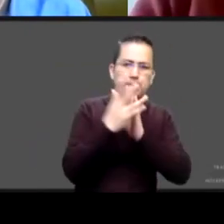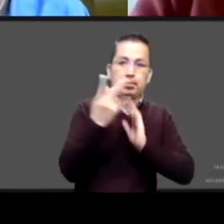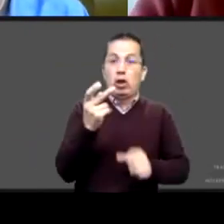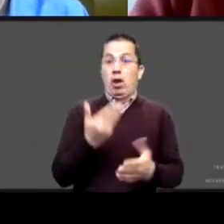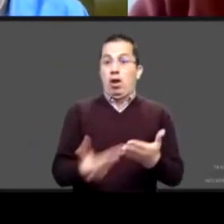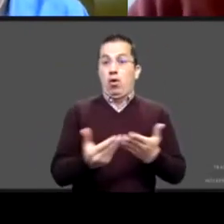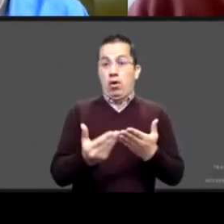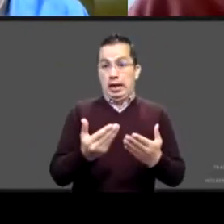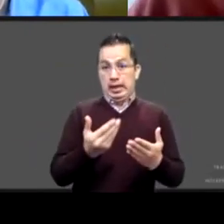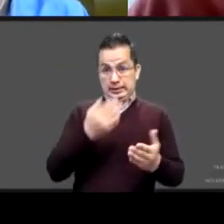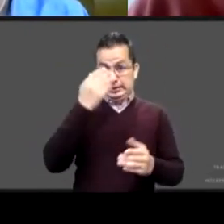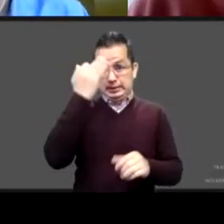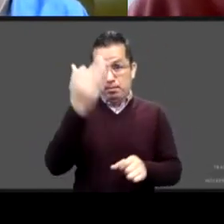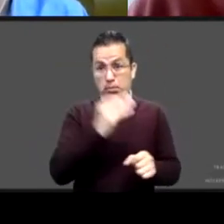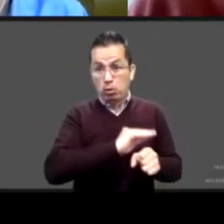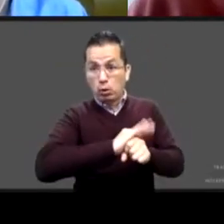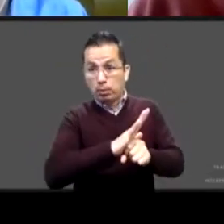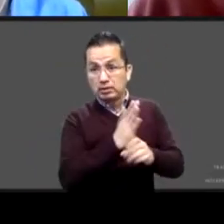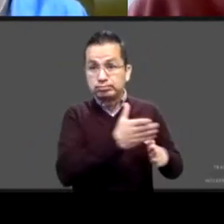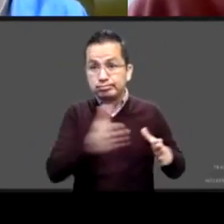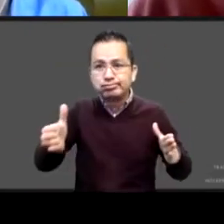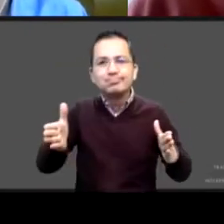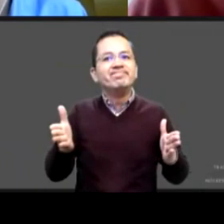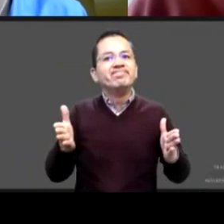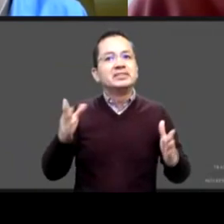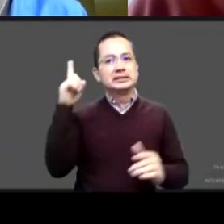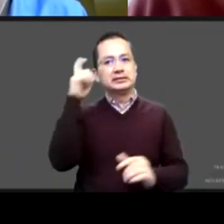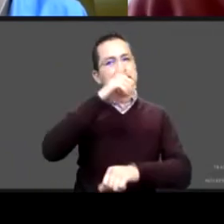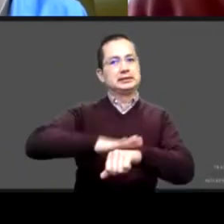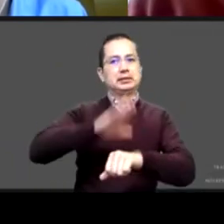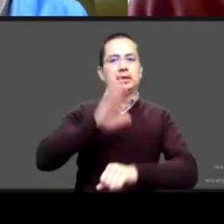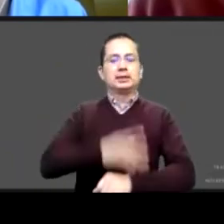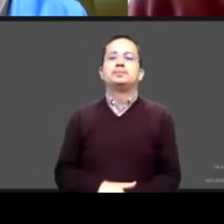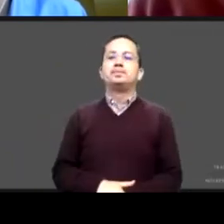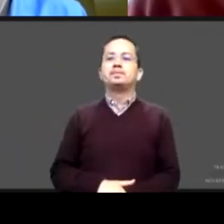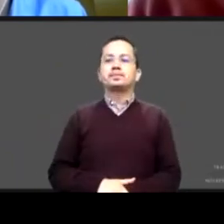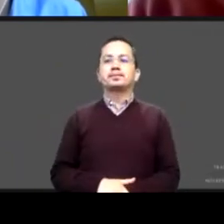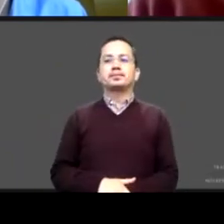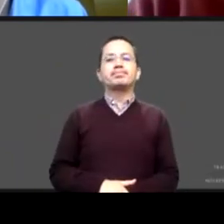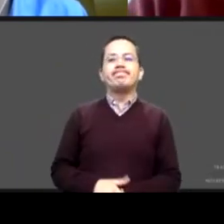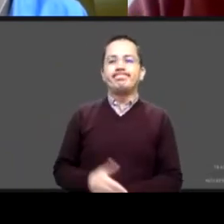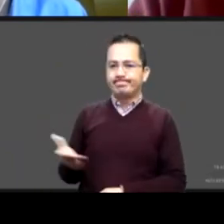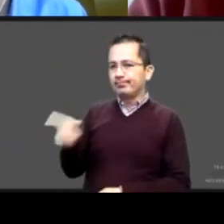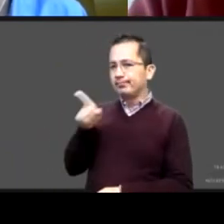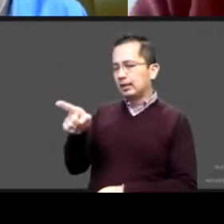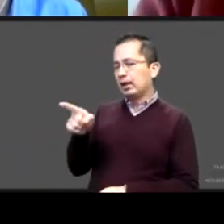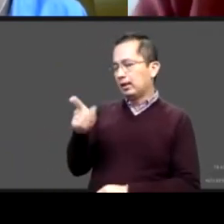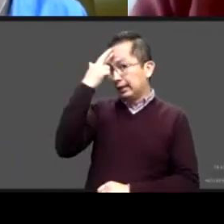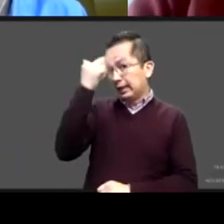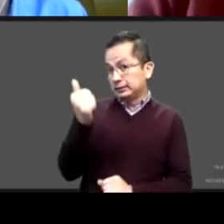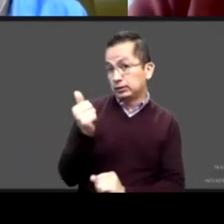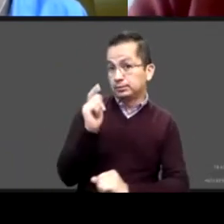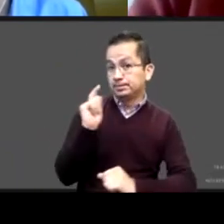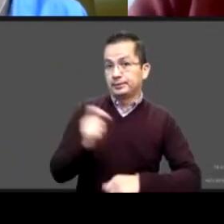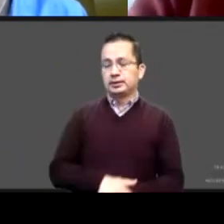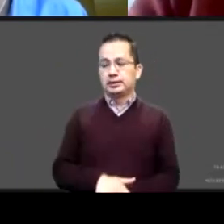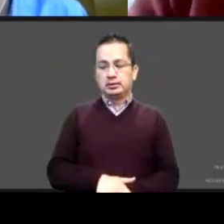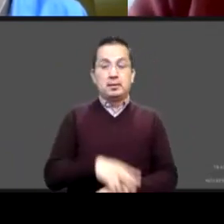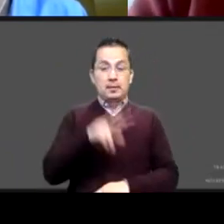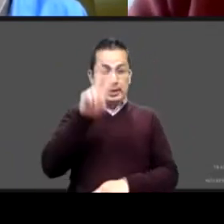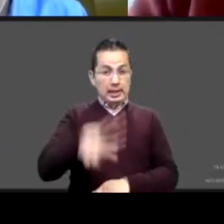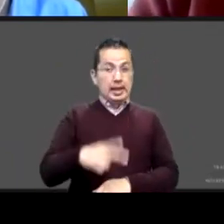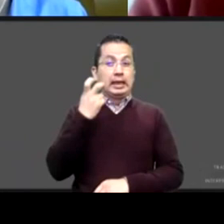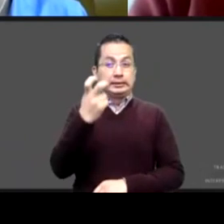Sí, tú lo dijiste, Fernando. Es un gran desafío. Me temo que